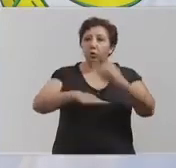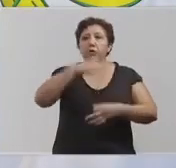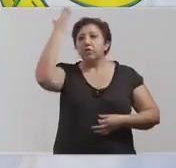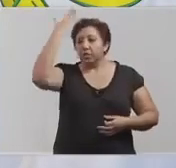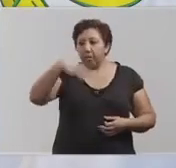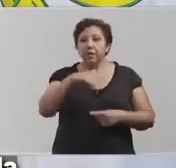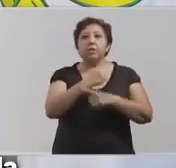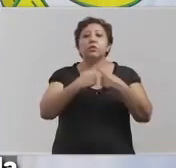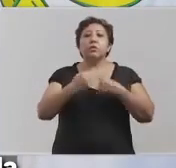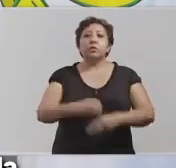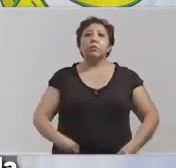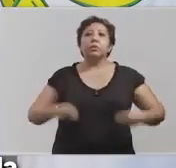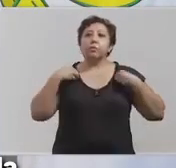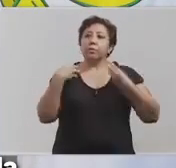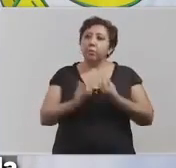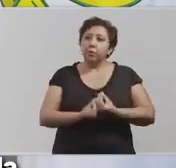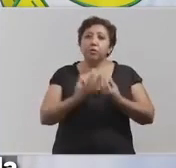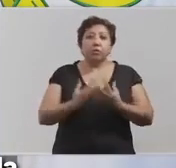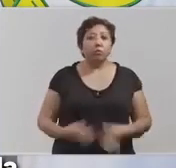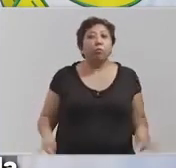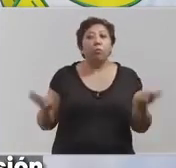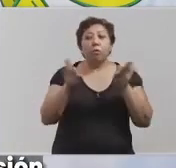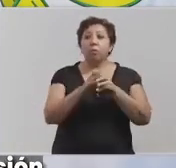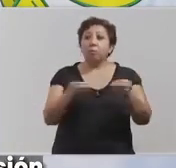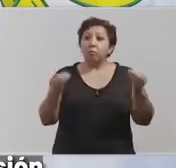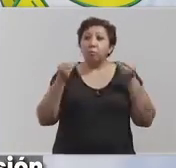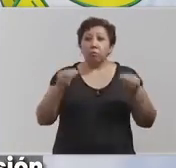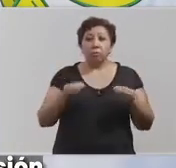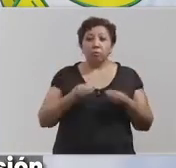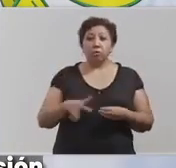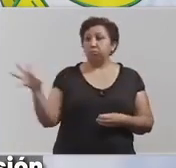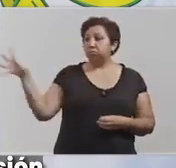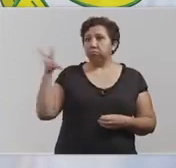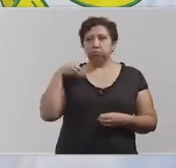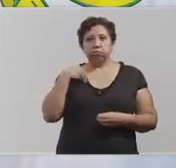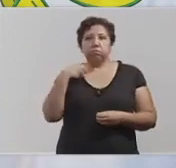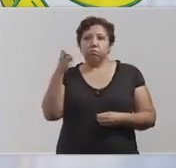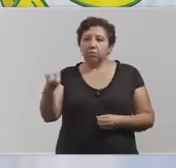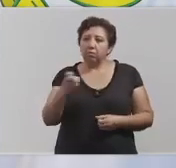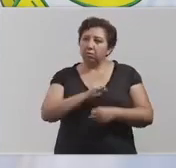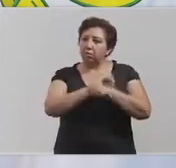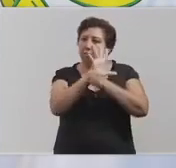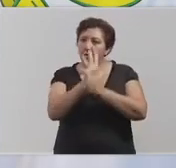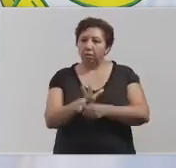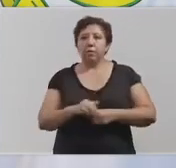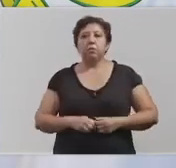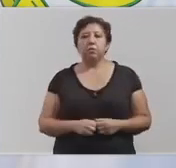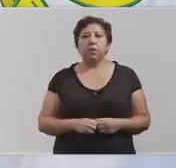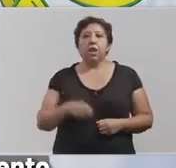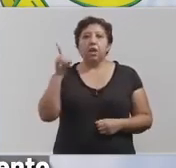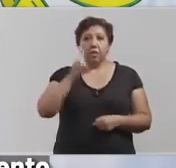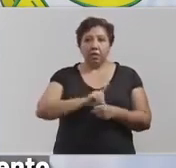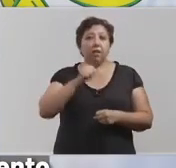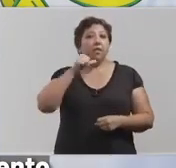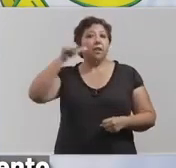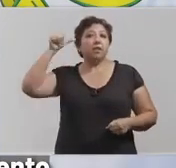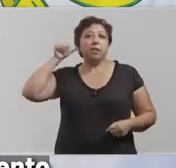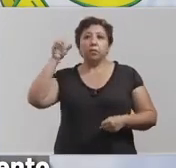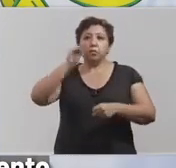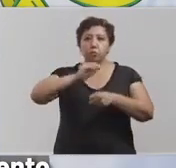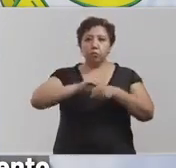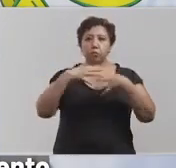Como todos saben, la situación que vivimos es delicada dada la fuerte capacidad de transmisión y letalidad del coronavirus. El día de